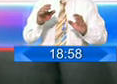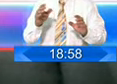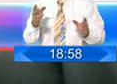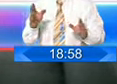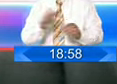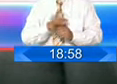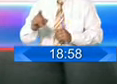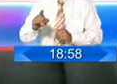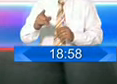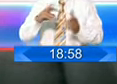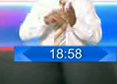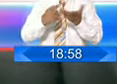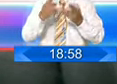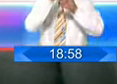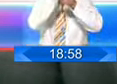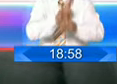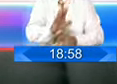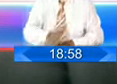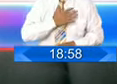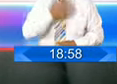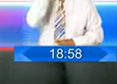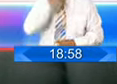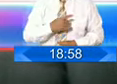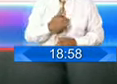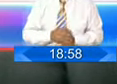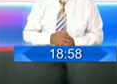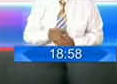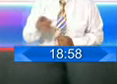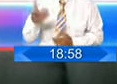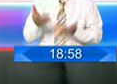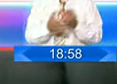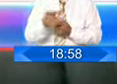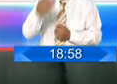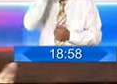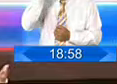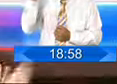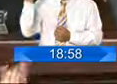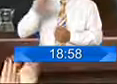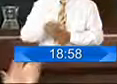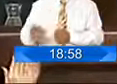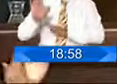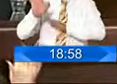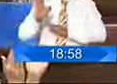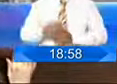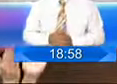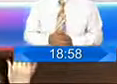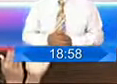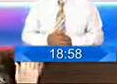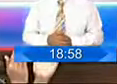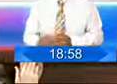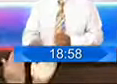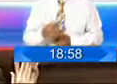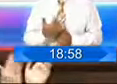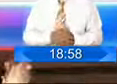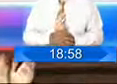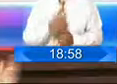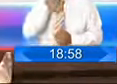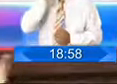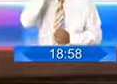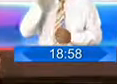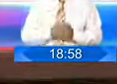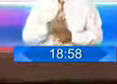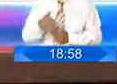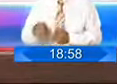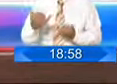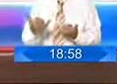que va a respetar completamente mis decisiones. Parece que se me olvidó un poquito la promesa. Lenín Moreno afirma que al parecer a Rafael Correa se